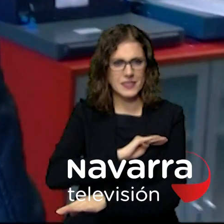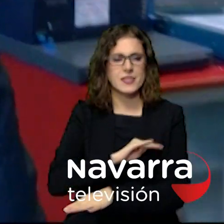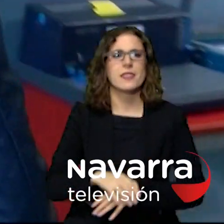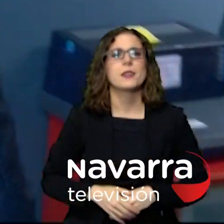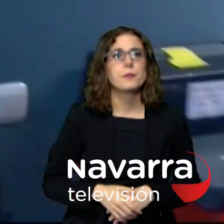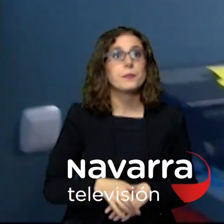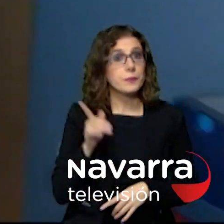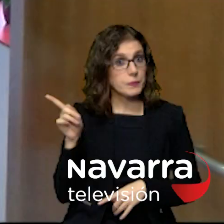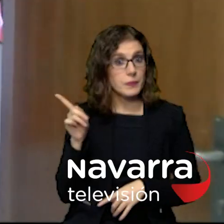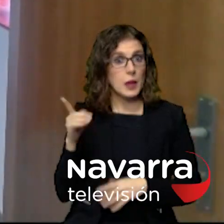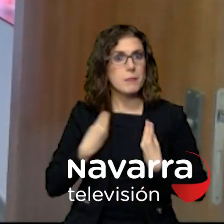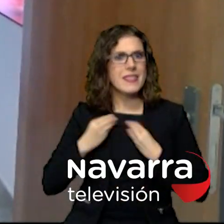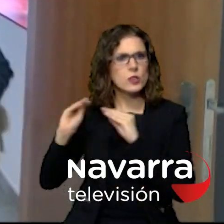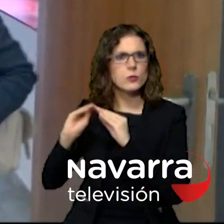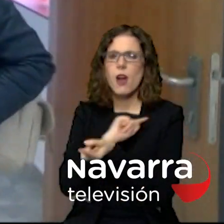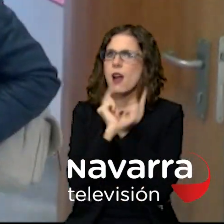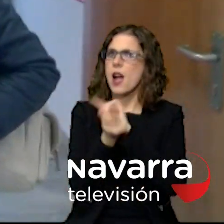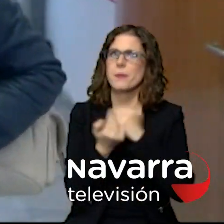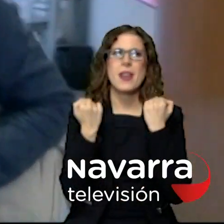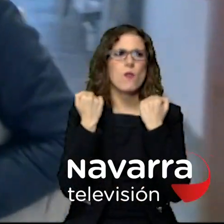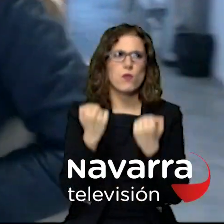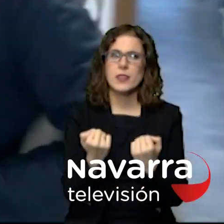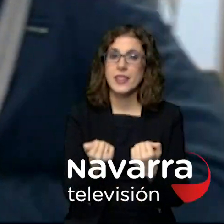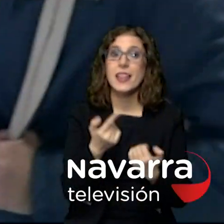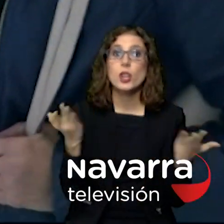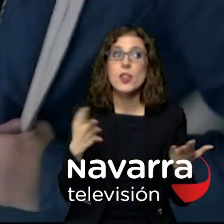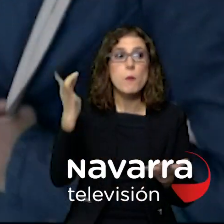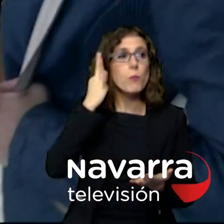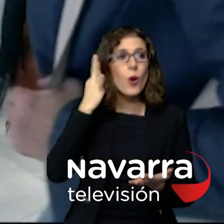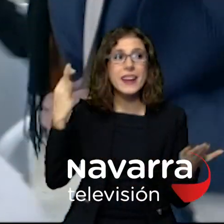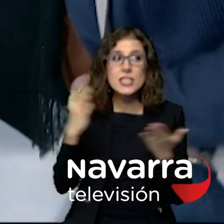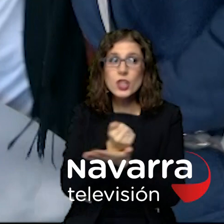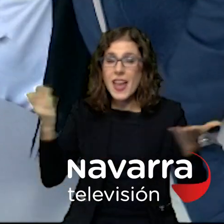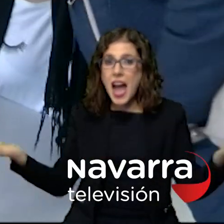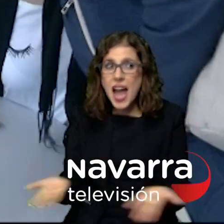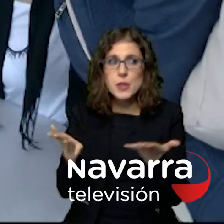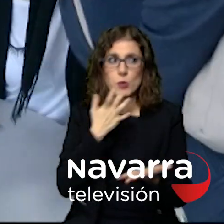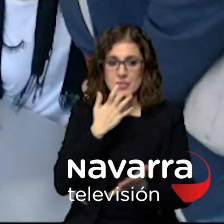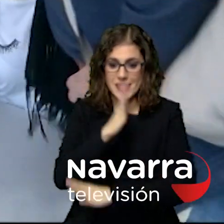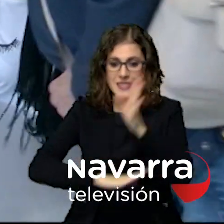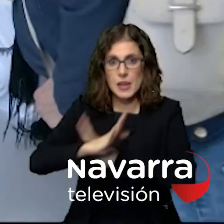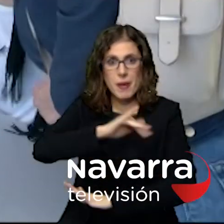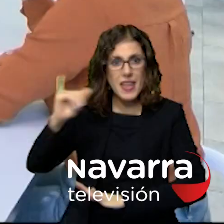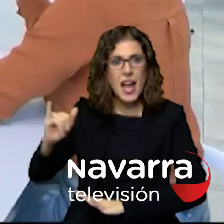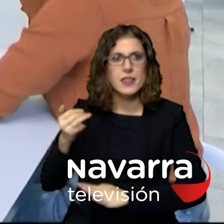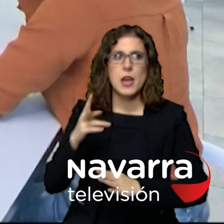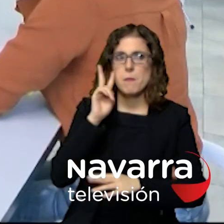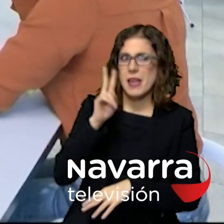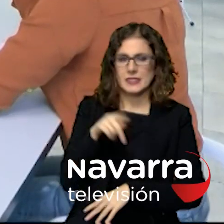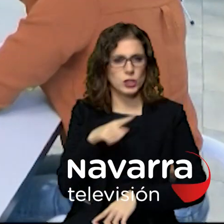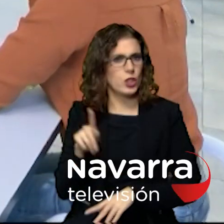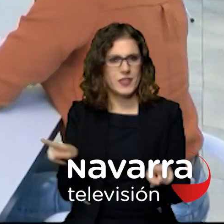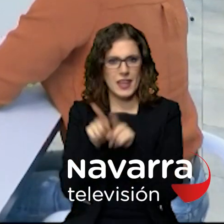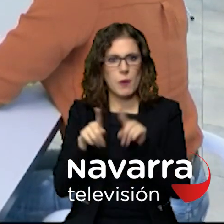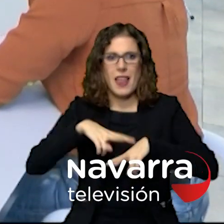Física y Orgánica. Su vida cambió sobremanera. Invita a todas las mujeres que sufren algún tipo de discapacidad, visible o no visible, a que no se recluyan y